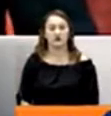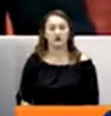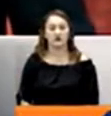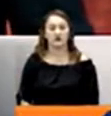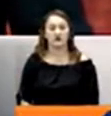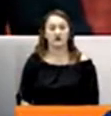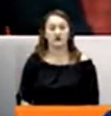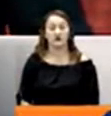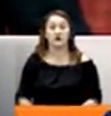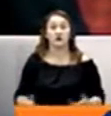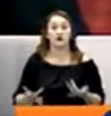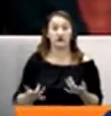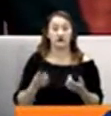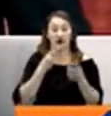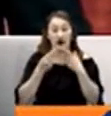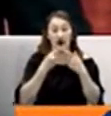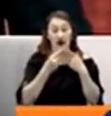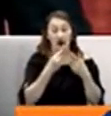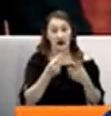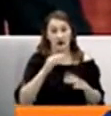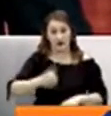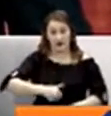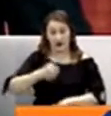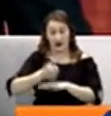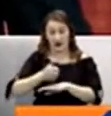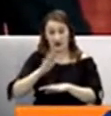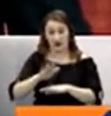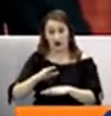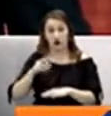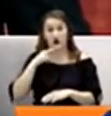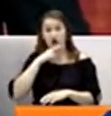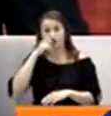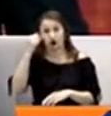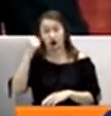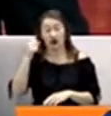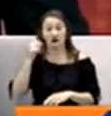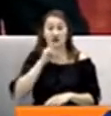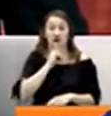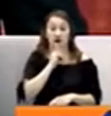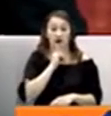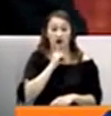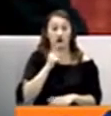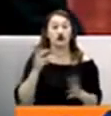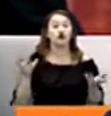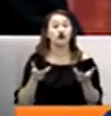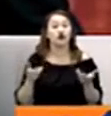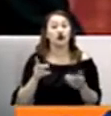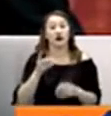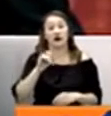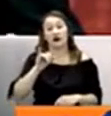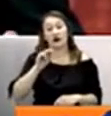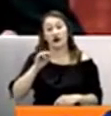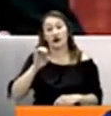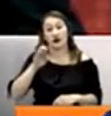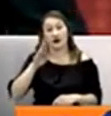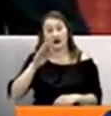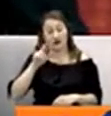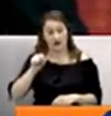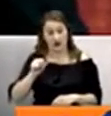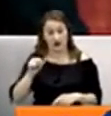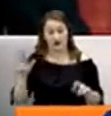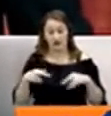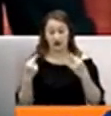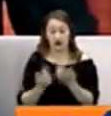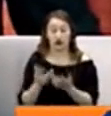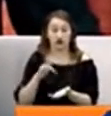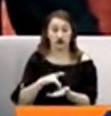El tan esperado encuentro entre los jefes de la diplomacia de Rusia y Estados Unidos sucedió en Ginebra. En la reunión, los participantes confirmaron